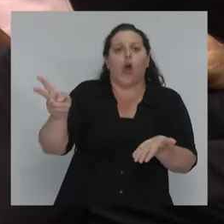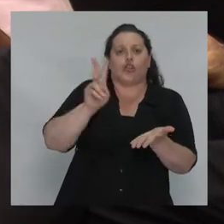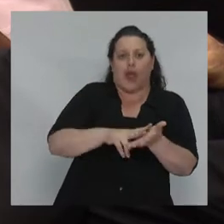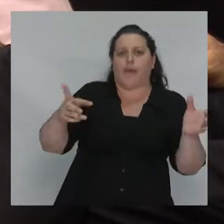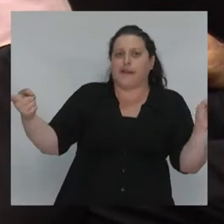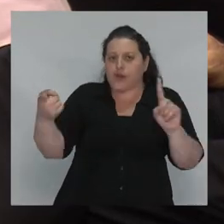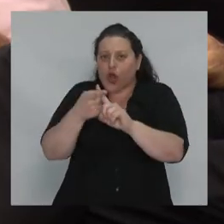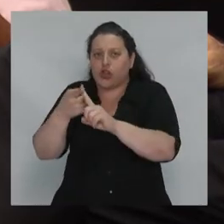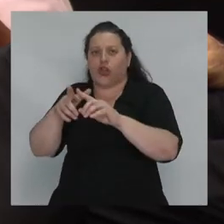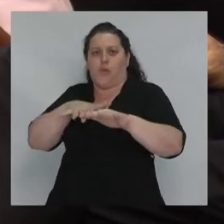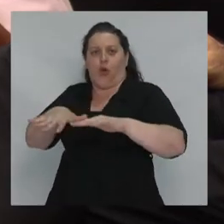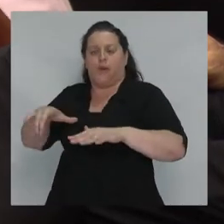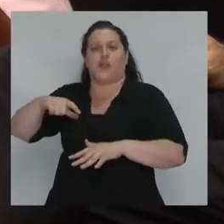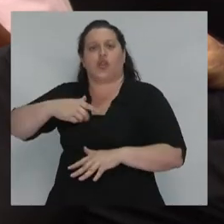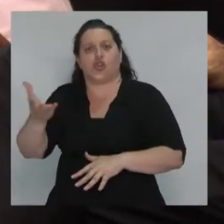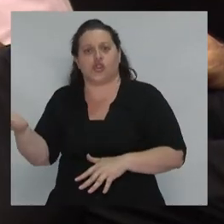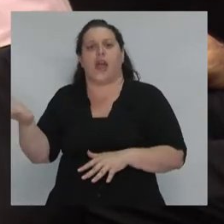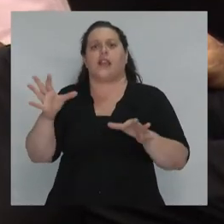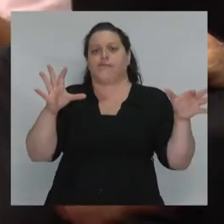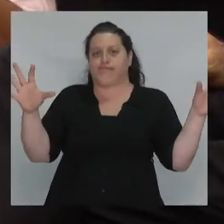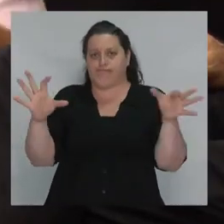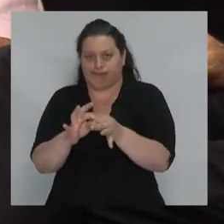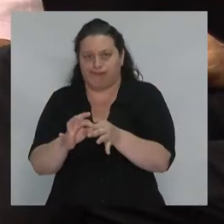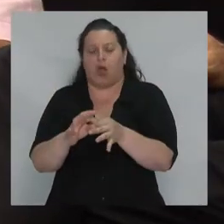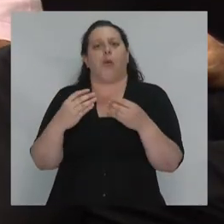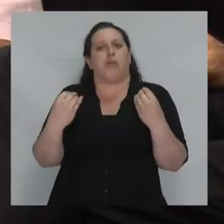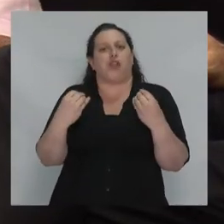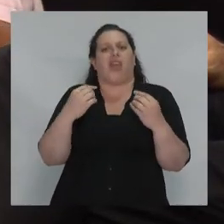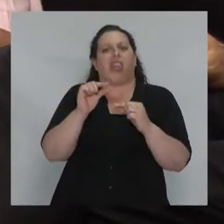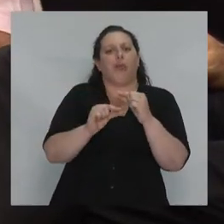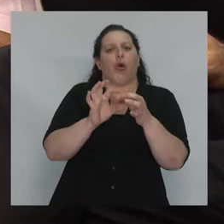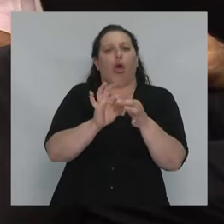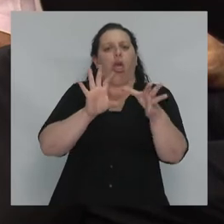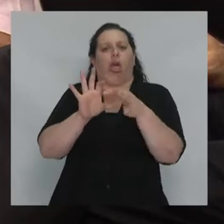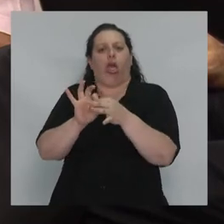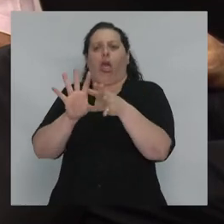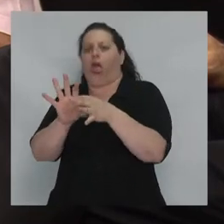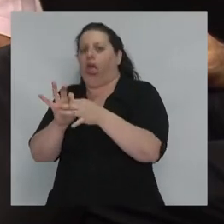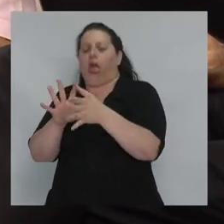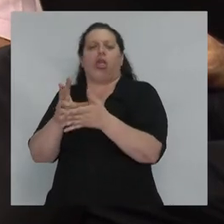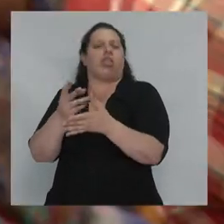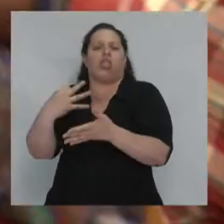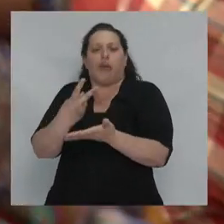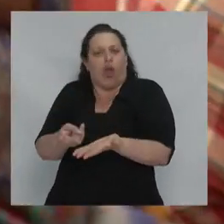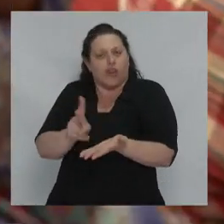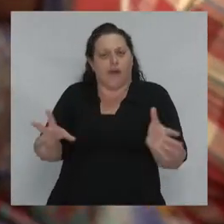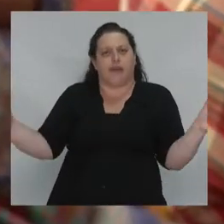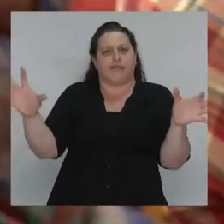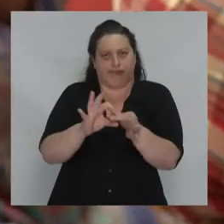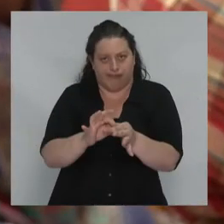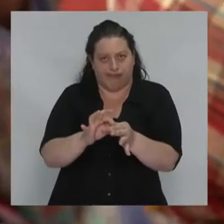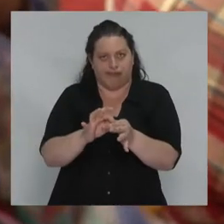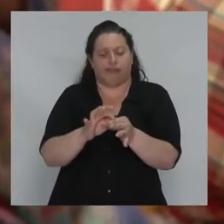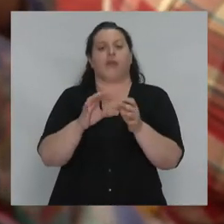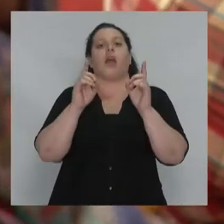movimientos sociales, porque los han venido perdiendo. Y una razón adicional es la